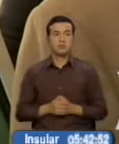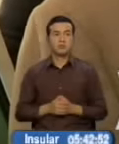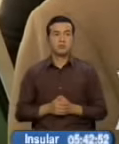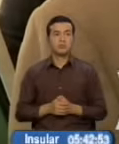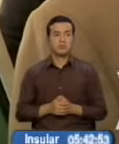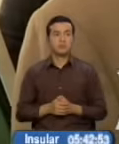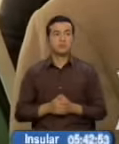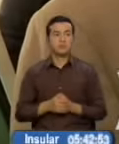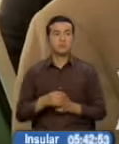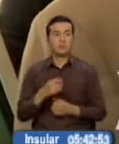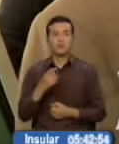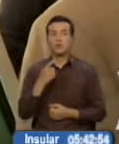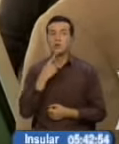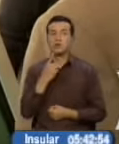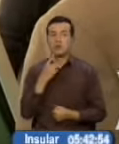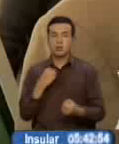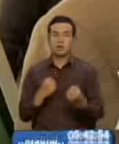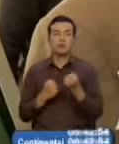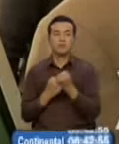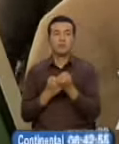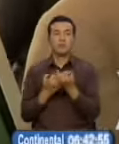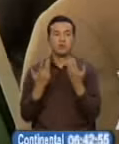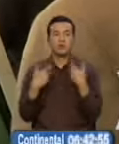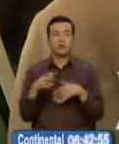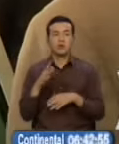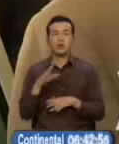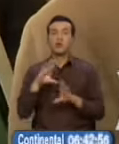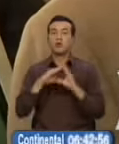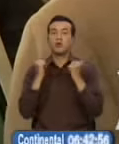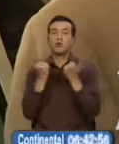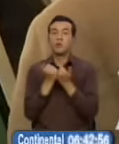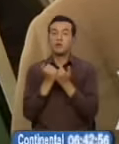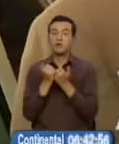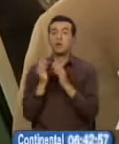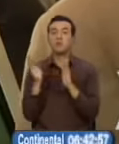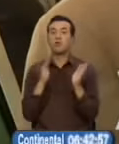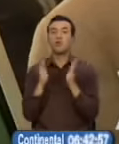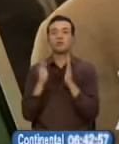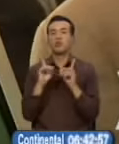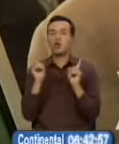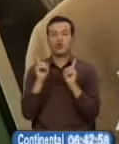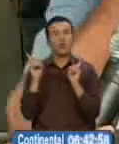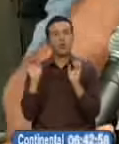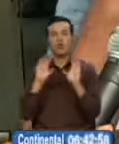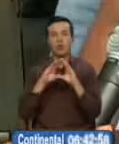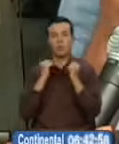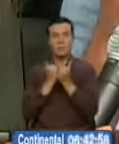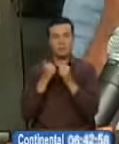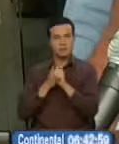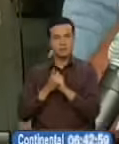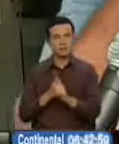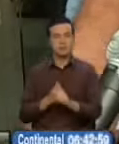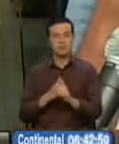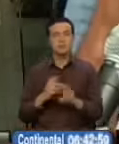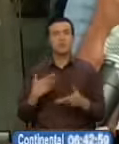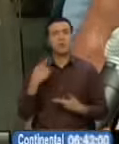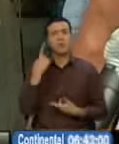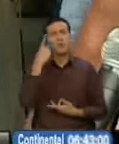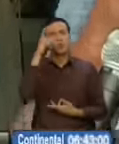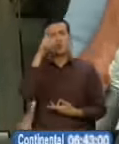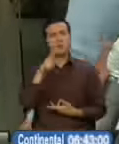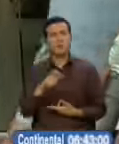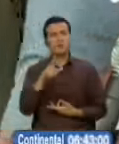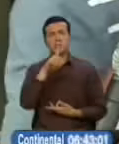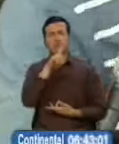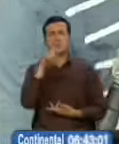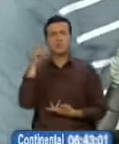nos han dado su apoyo, y ahora somos ya no un comité provisional, sino un comité permanente. ¿Cómo una persona puede coger